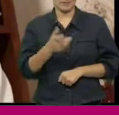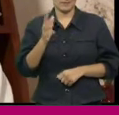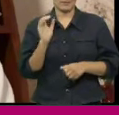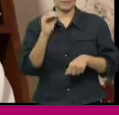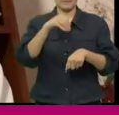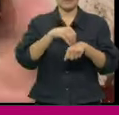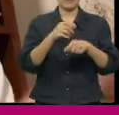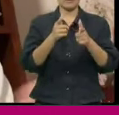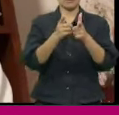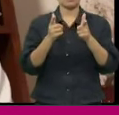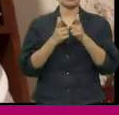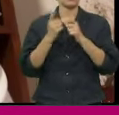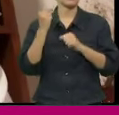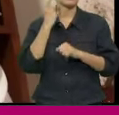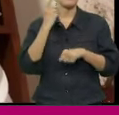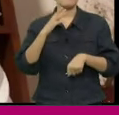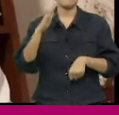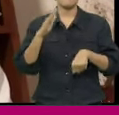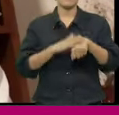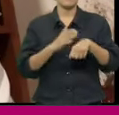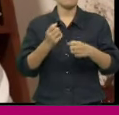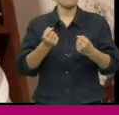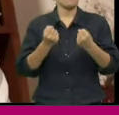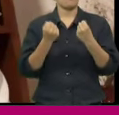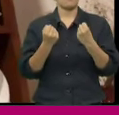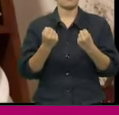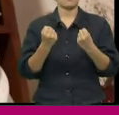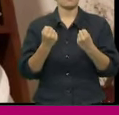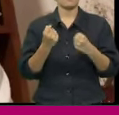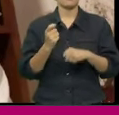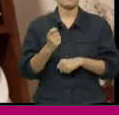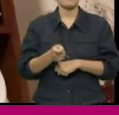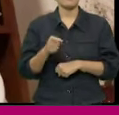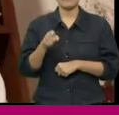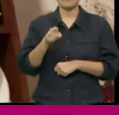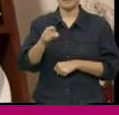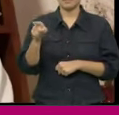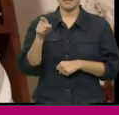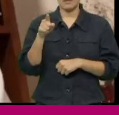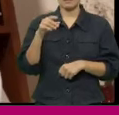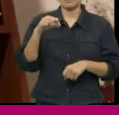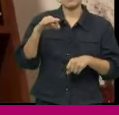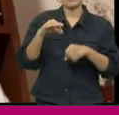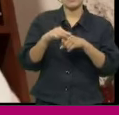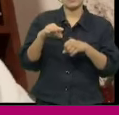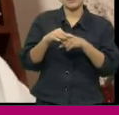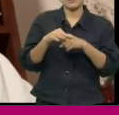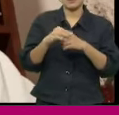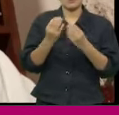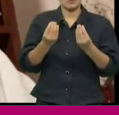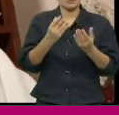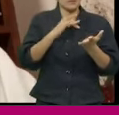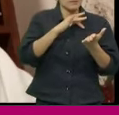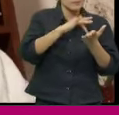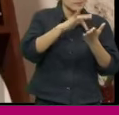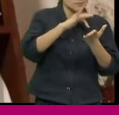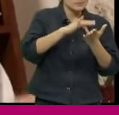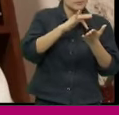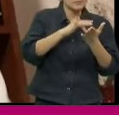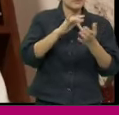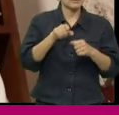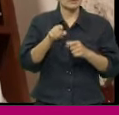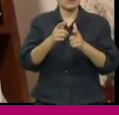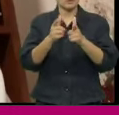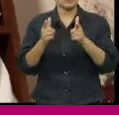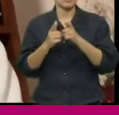más fuerte es el que capitaliza regularmente, electoralmente, la votación de la coalición, que